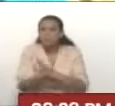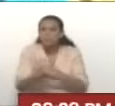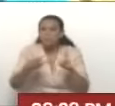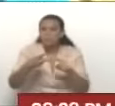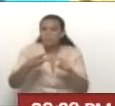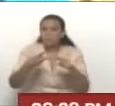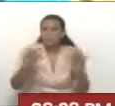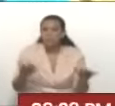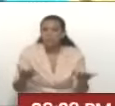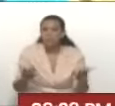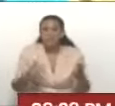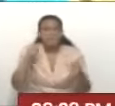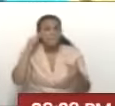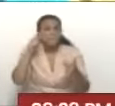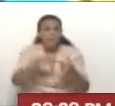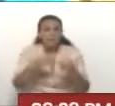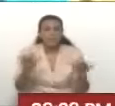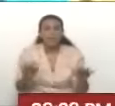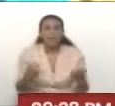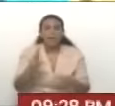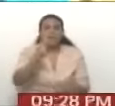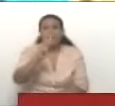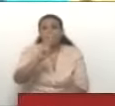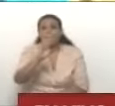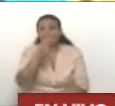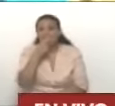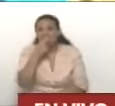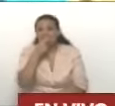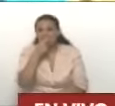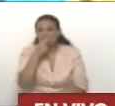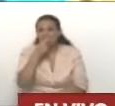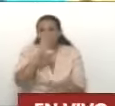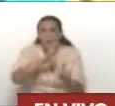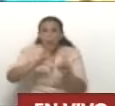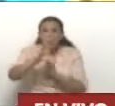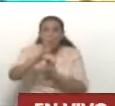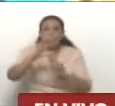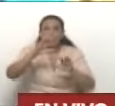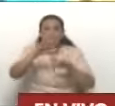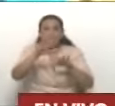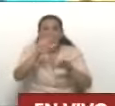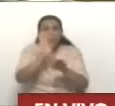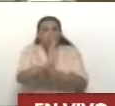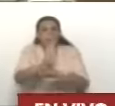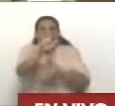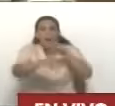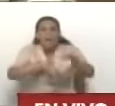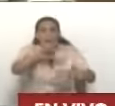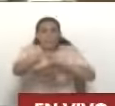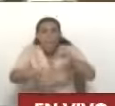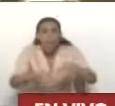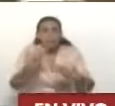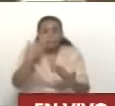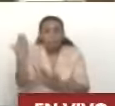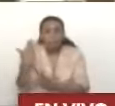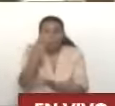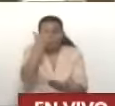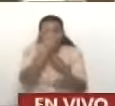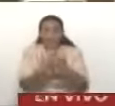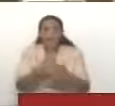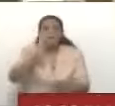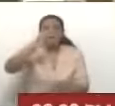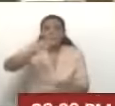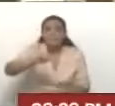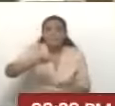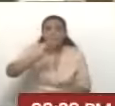lo llamamos el vértice verde, ecologista y animalista. Y ahí va a estar al frente